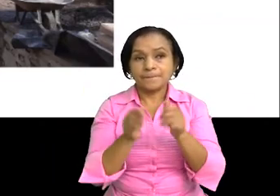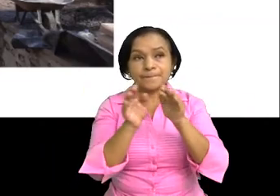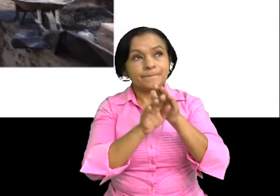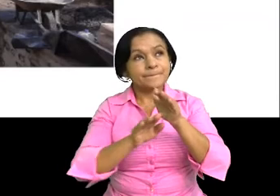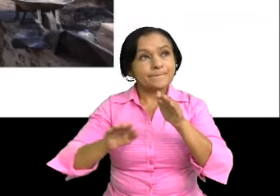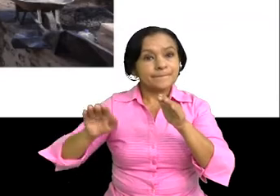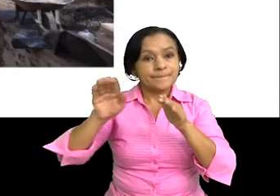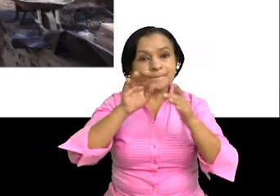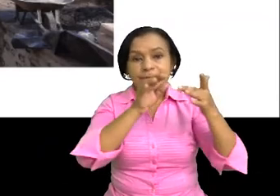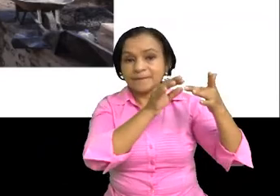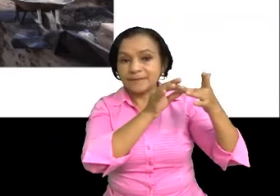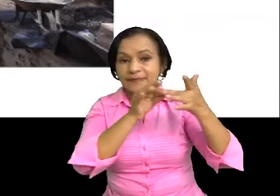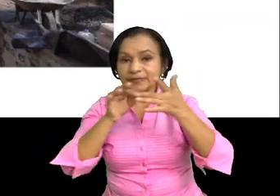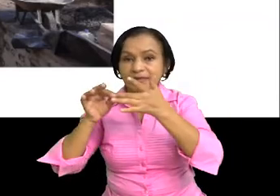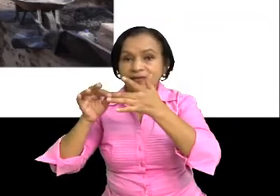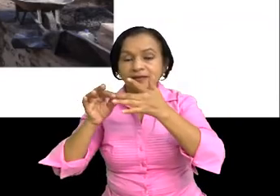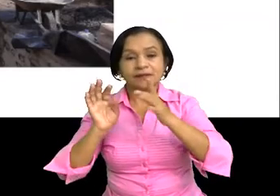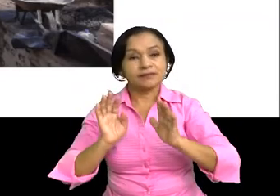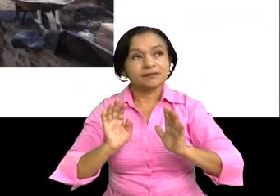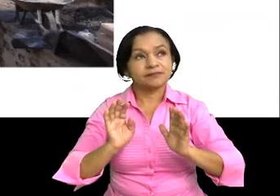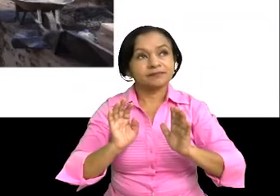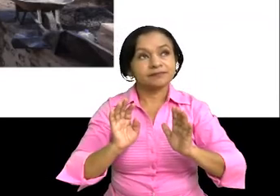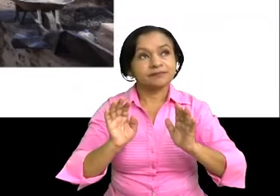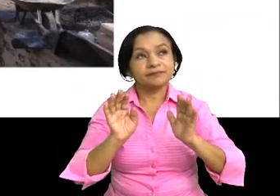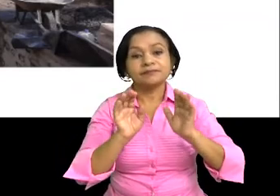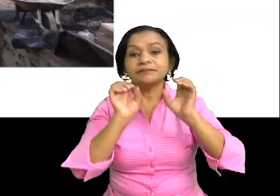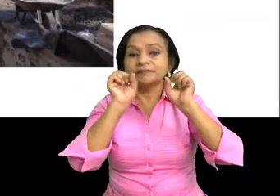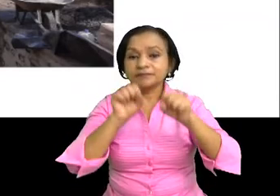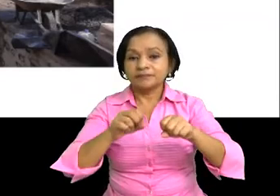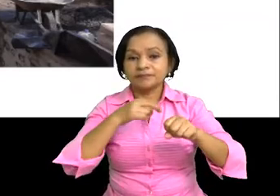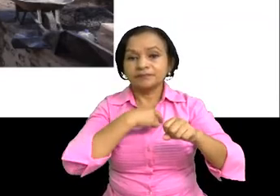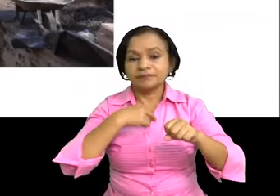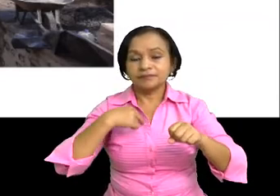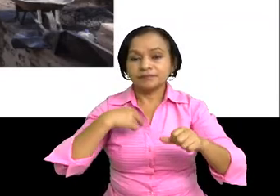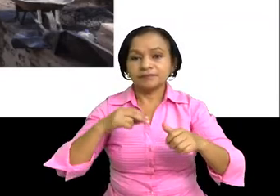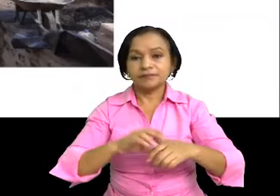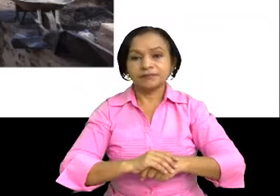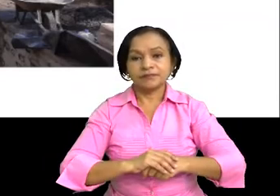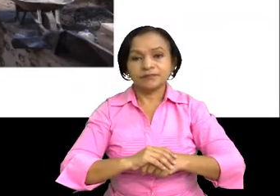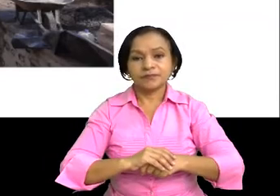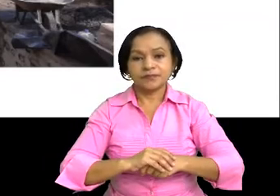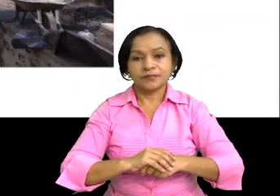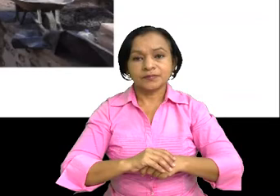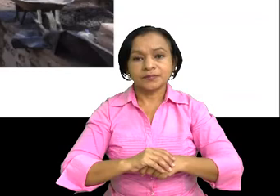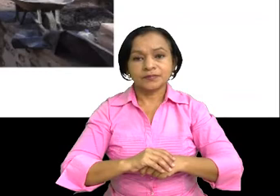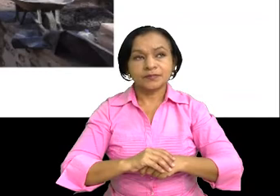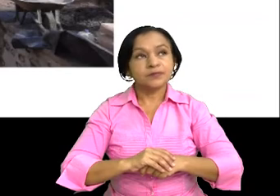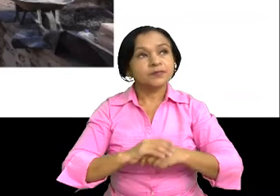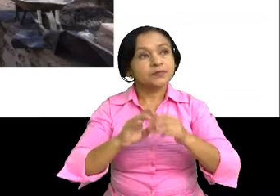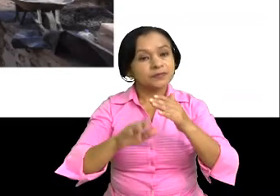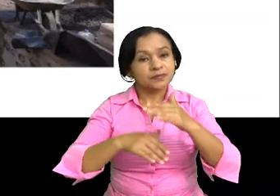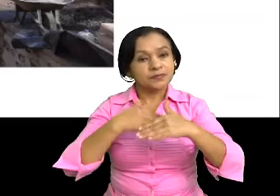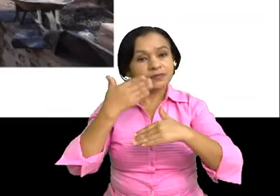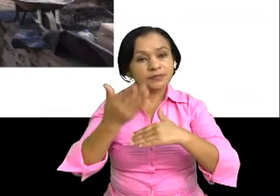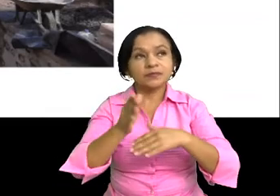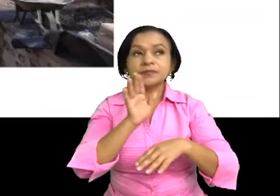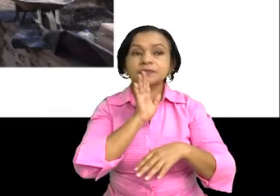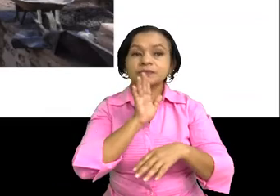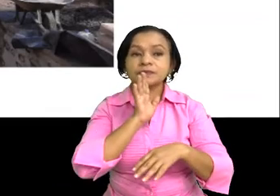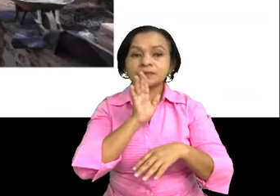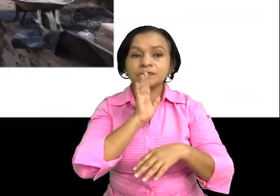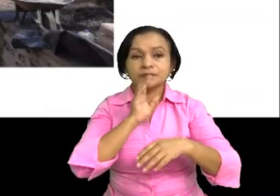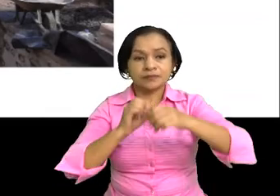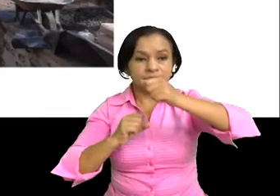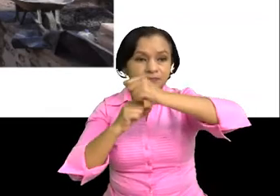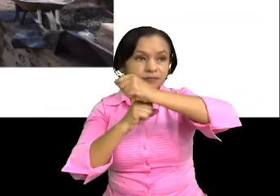altos estándares de calidad y con mucha más capacidad hidráulica. Luego nos queremos referir también al